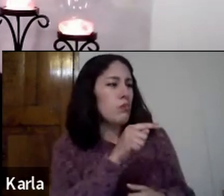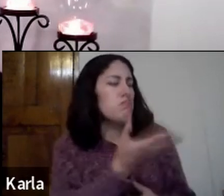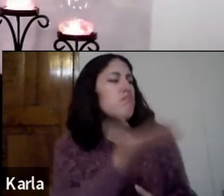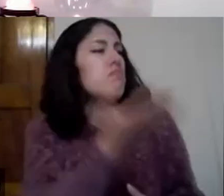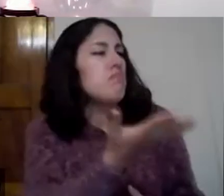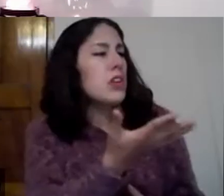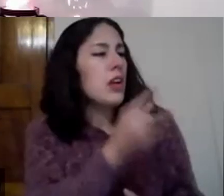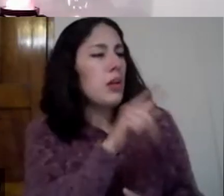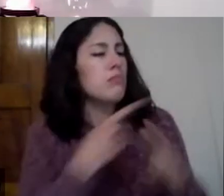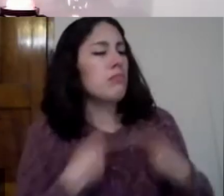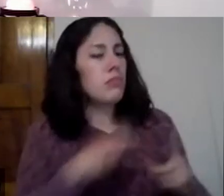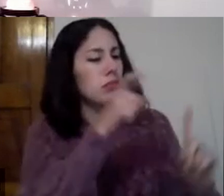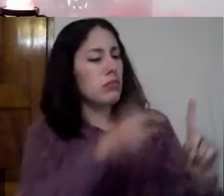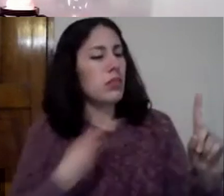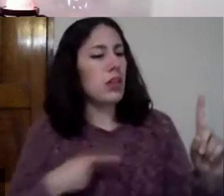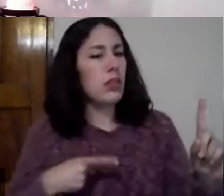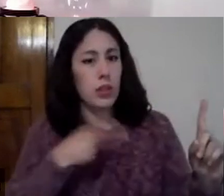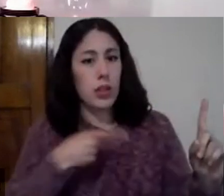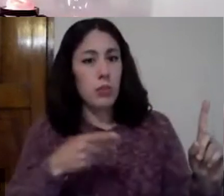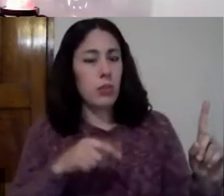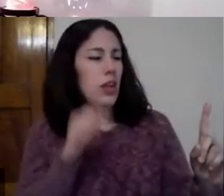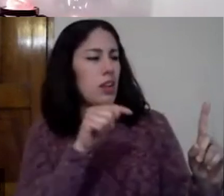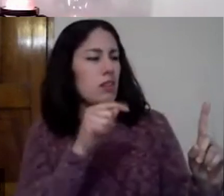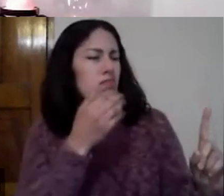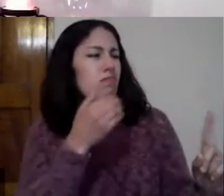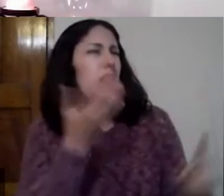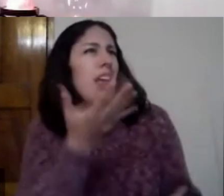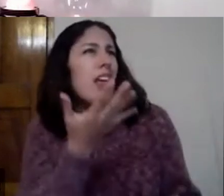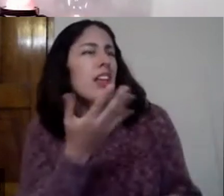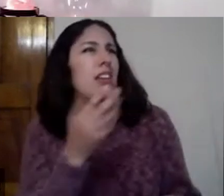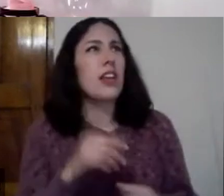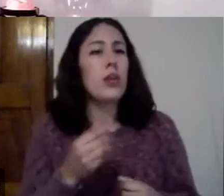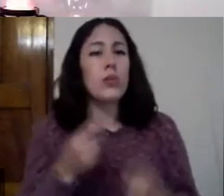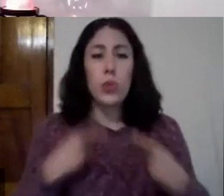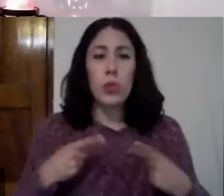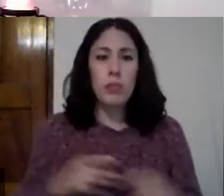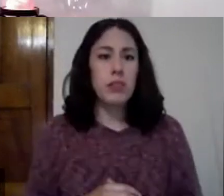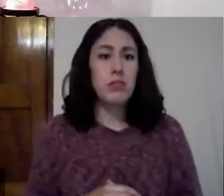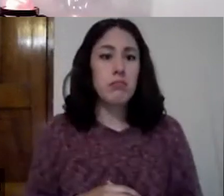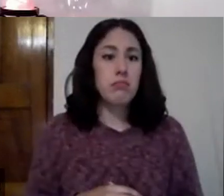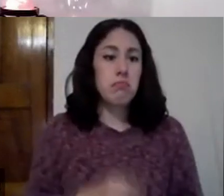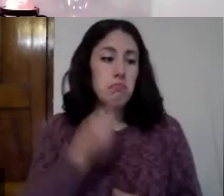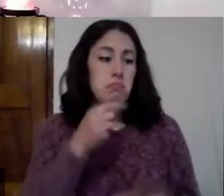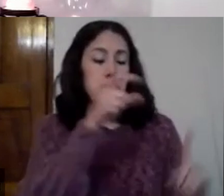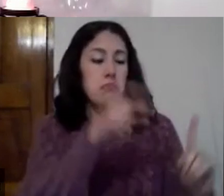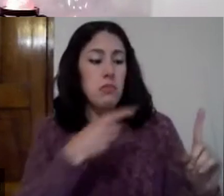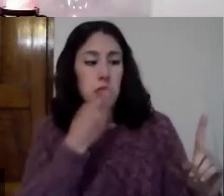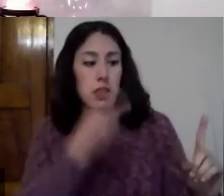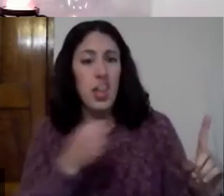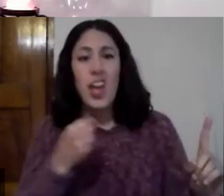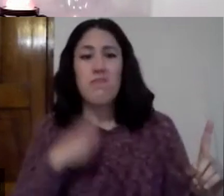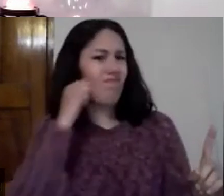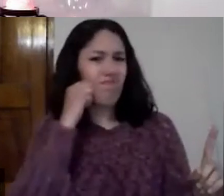cuando estás pidiendo dinero a mí no me importa si me da dinero o si no a mí lo que me importaría